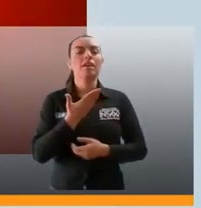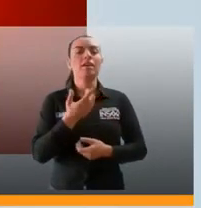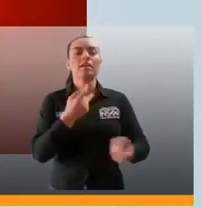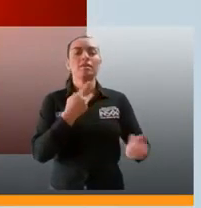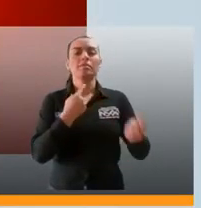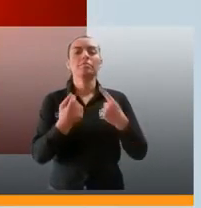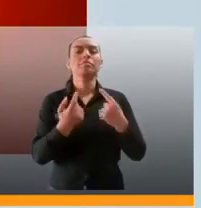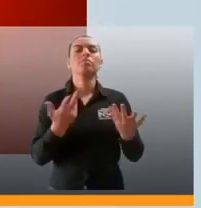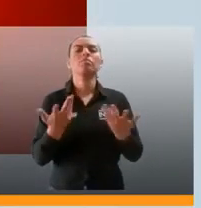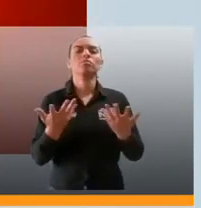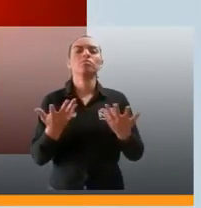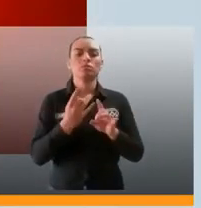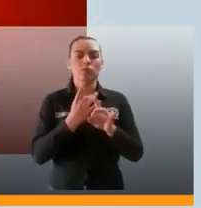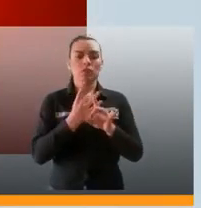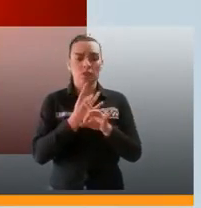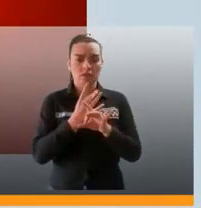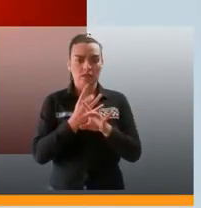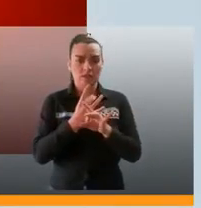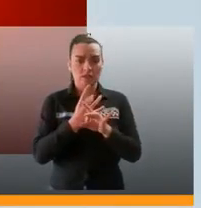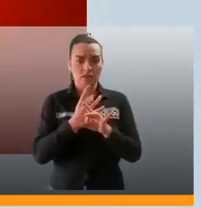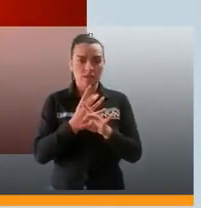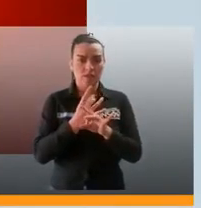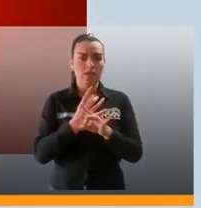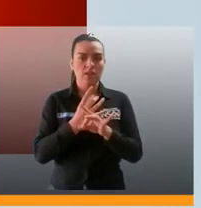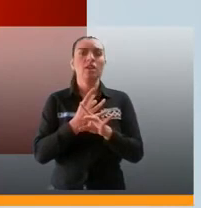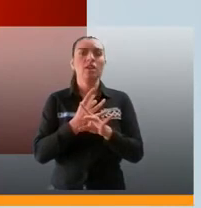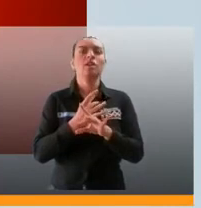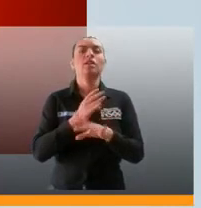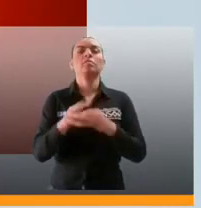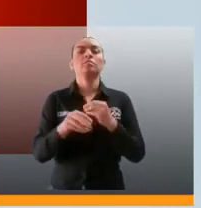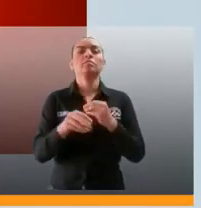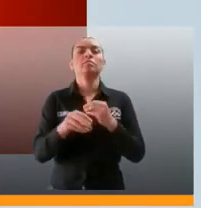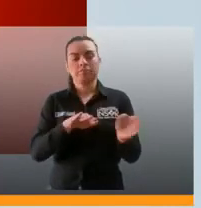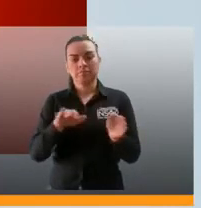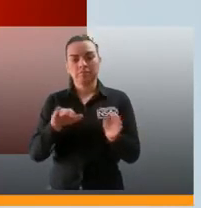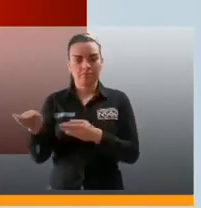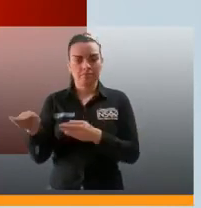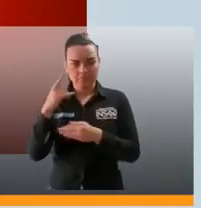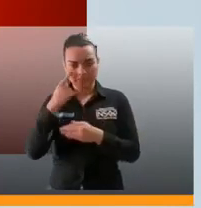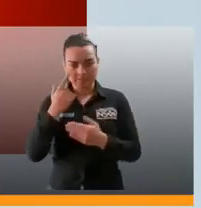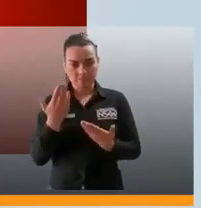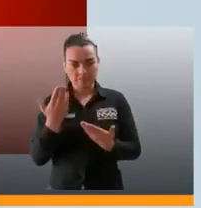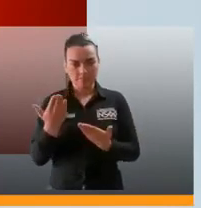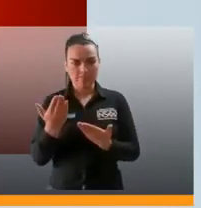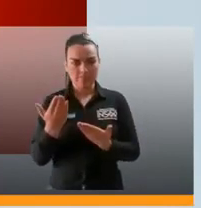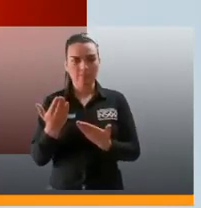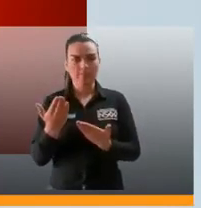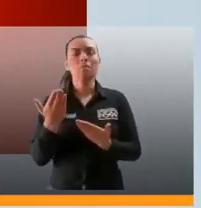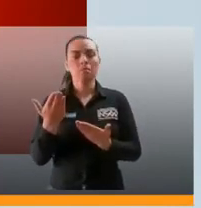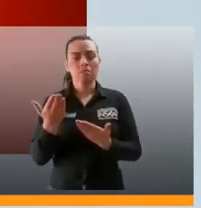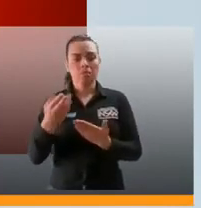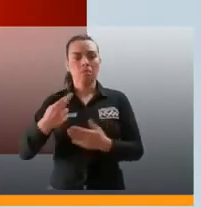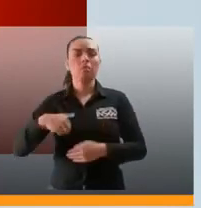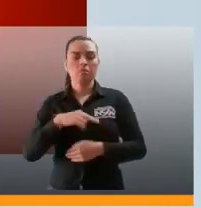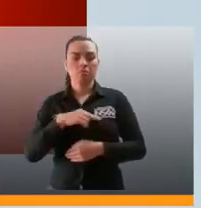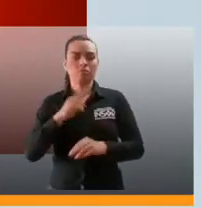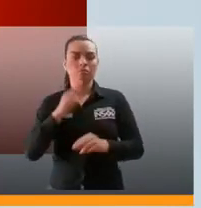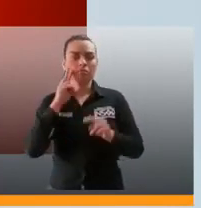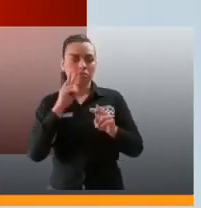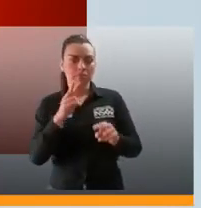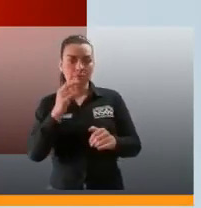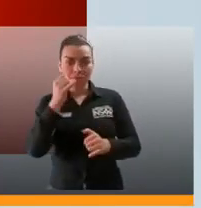chat, también por el Padlet que les compartimos, el Mentimeter, que eso lo estaremos revisando finalizando este